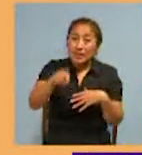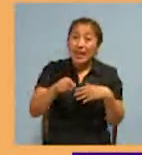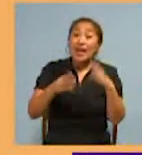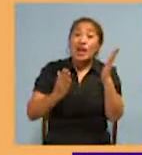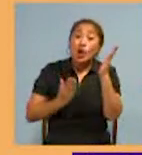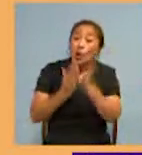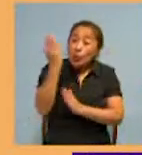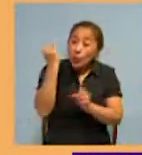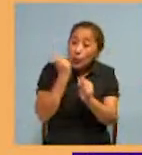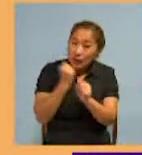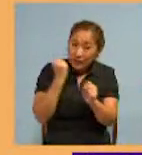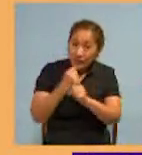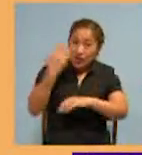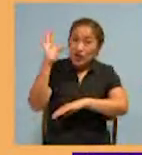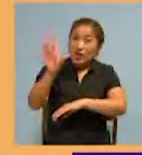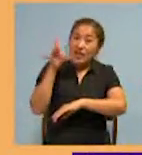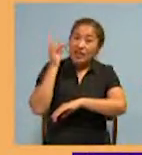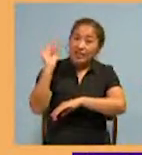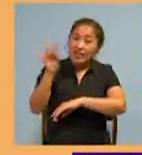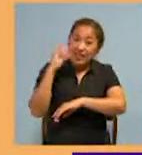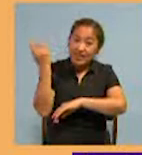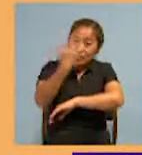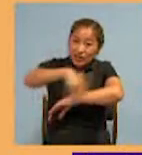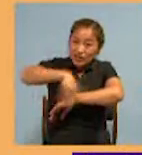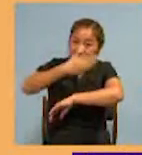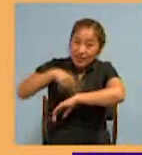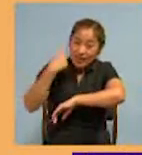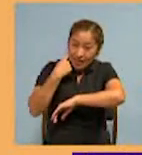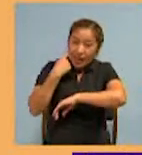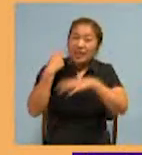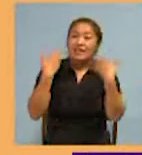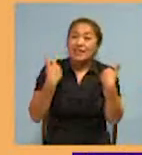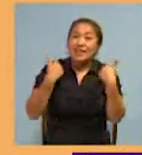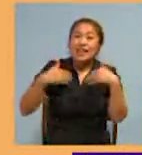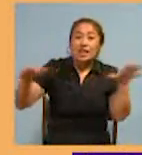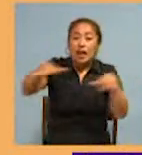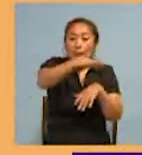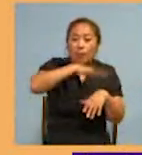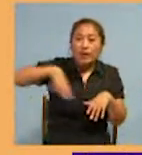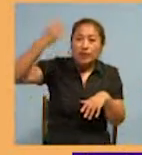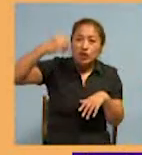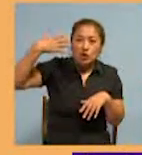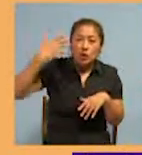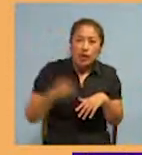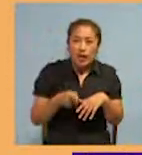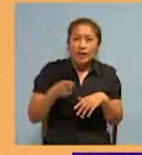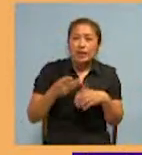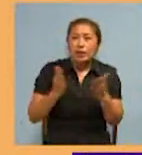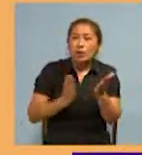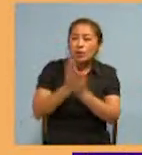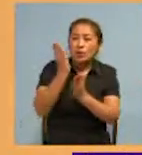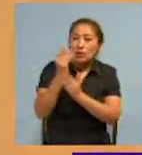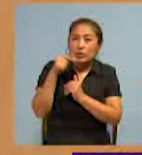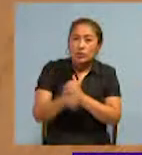por la dirección provincial de vialidad ya culminadas obviamente terminada la planta solar que entiendo que debe estar en marcha